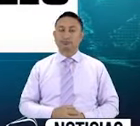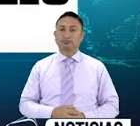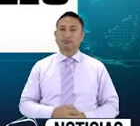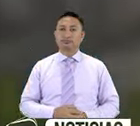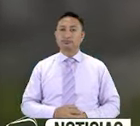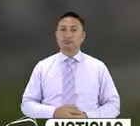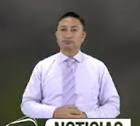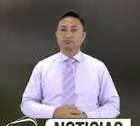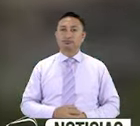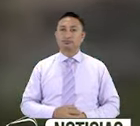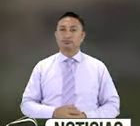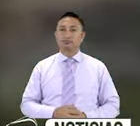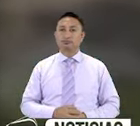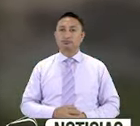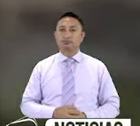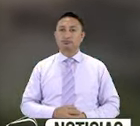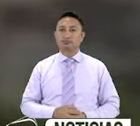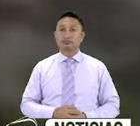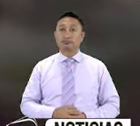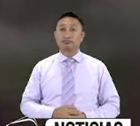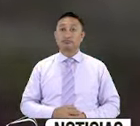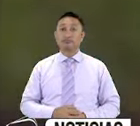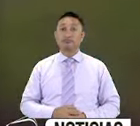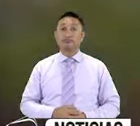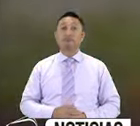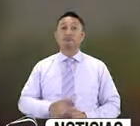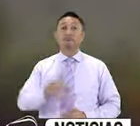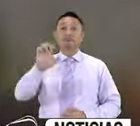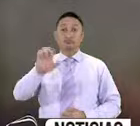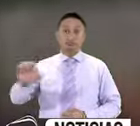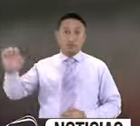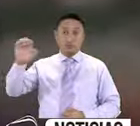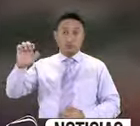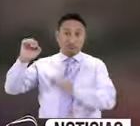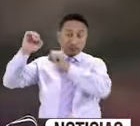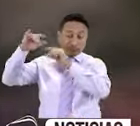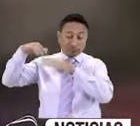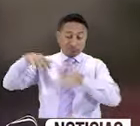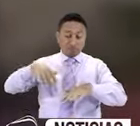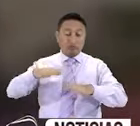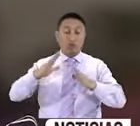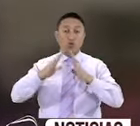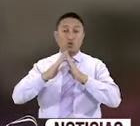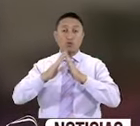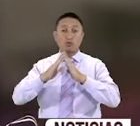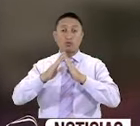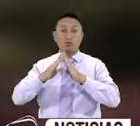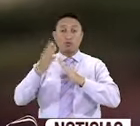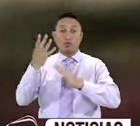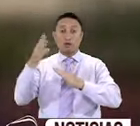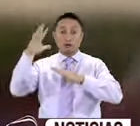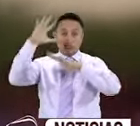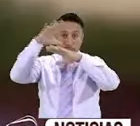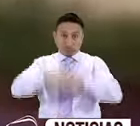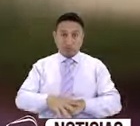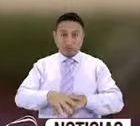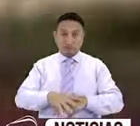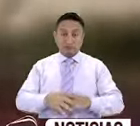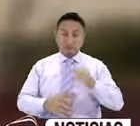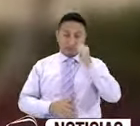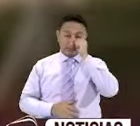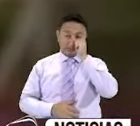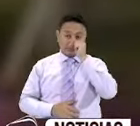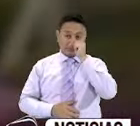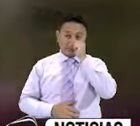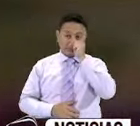Un deslizamiento de tierra en Georgia, Europa, dejó sepultados 4 viviendas en el pueblo de Gergeti, en la región de Imericia. Las casas